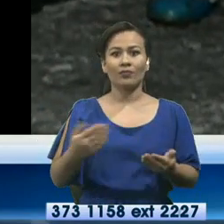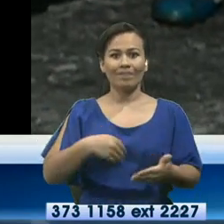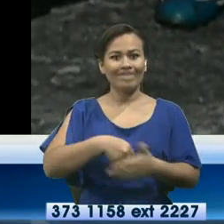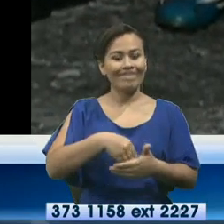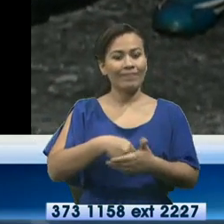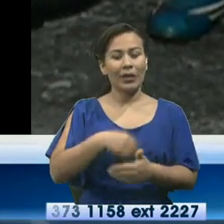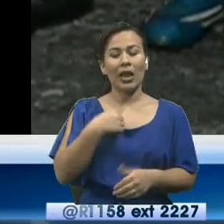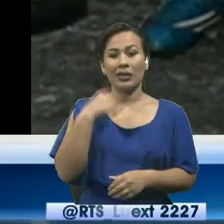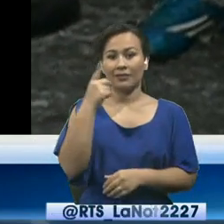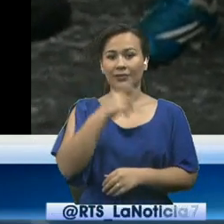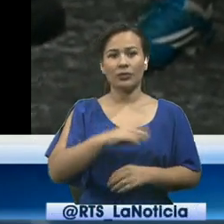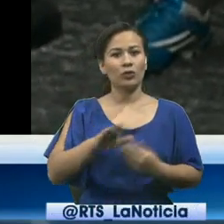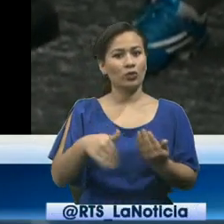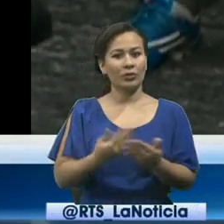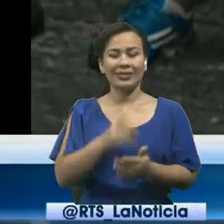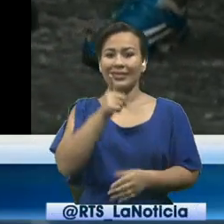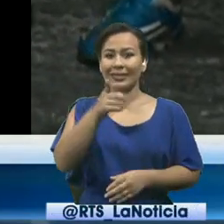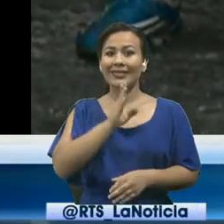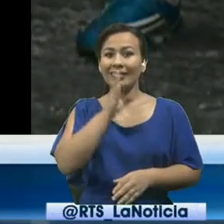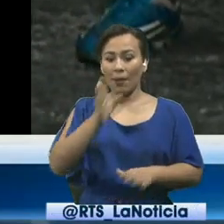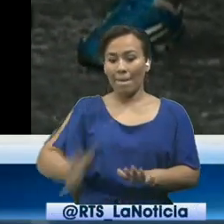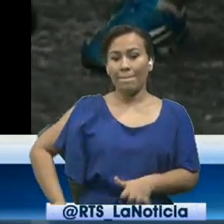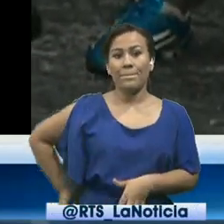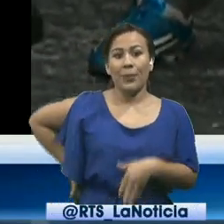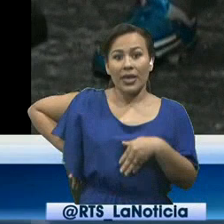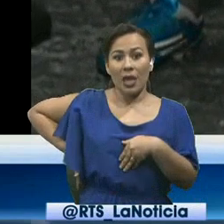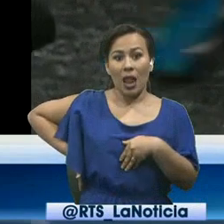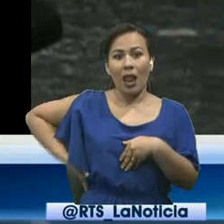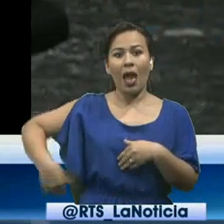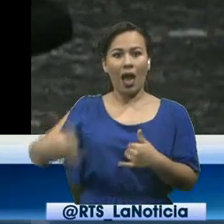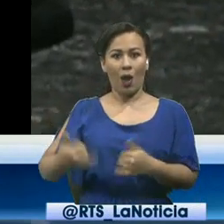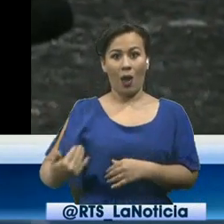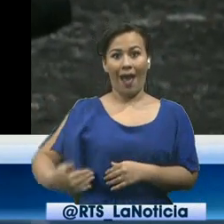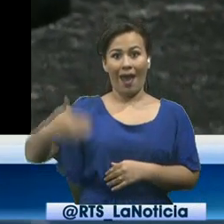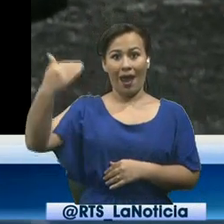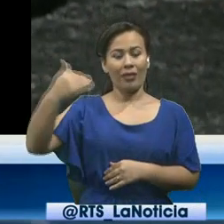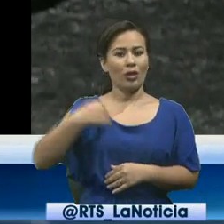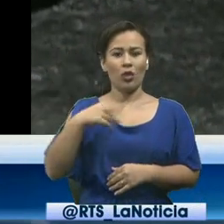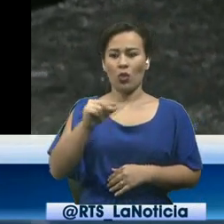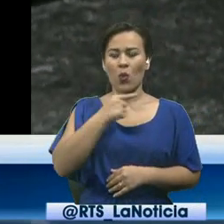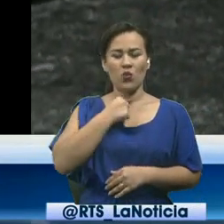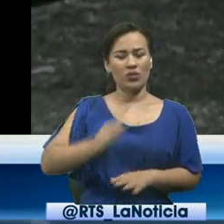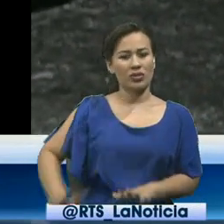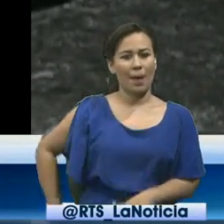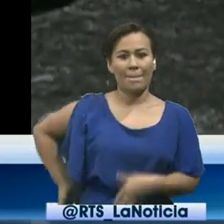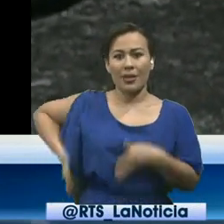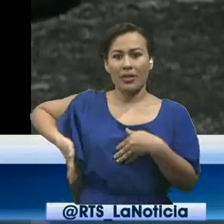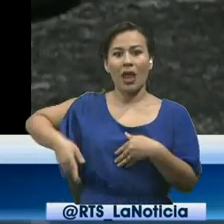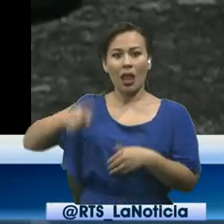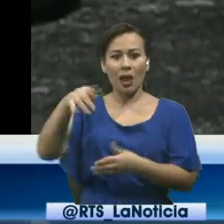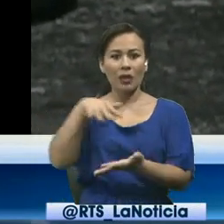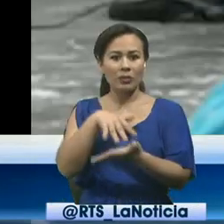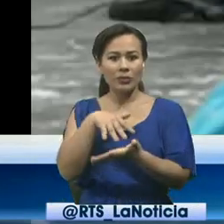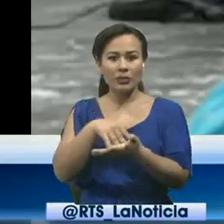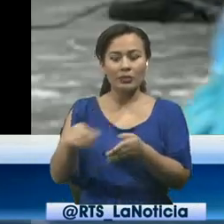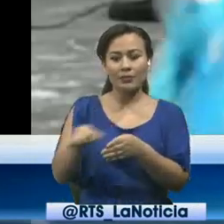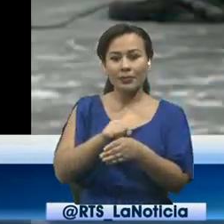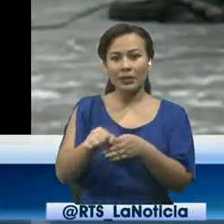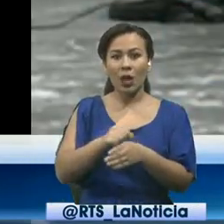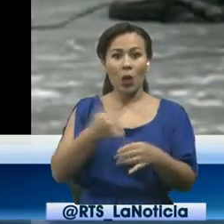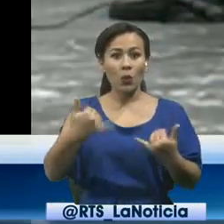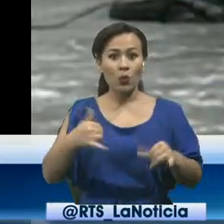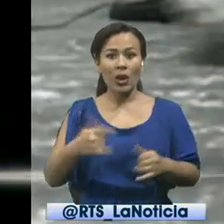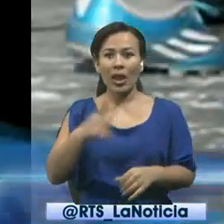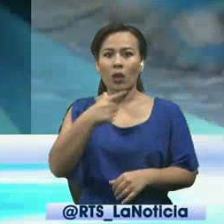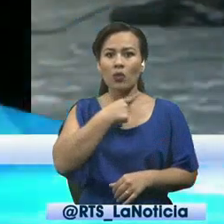limitaciones. Toda la vida usó pañales, pero ahorita como ya está grande, él no permite, porque él juega, entrena en un equipo, y entonces está aferrado